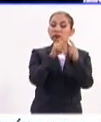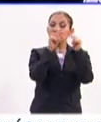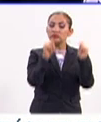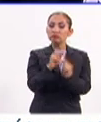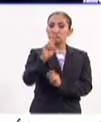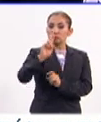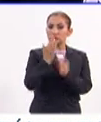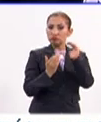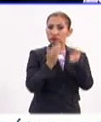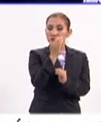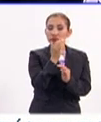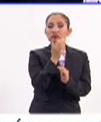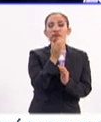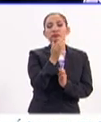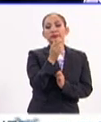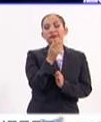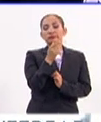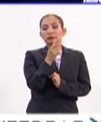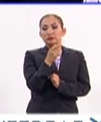títulos universitarios de